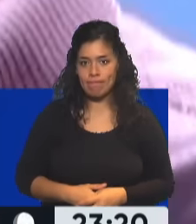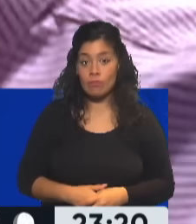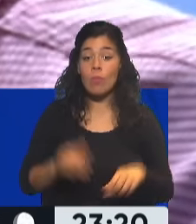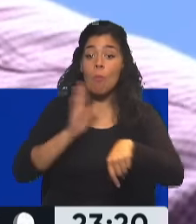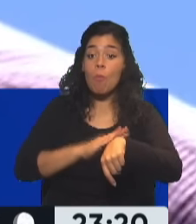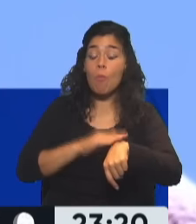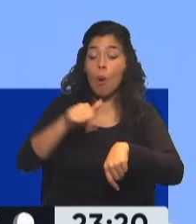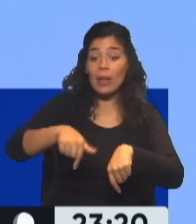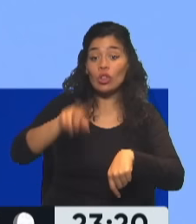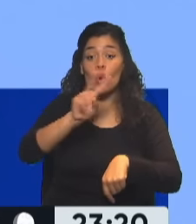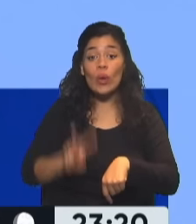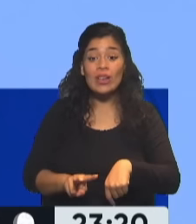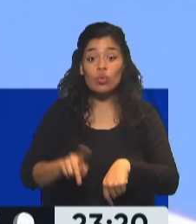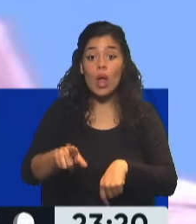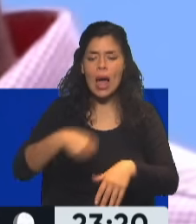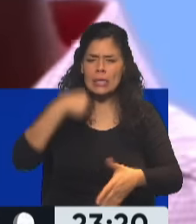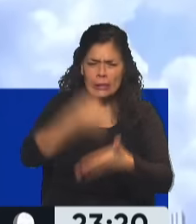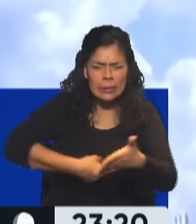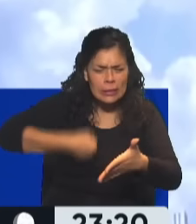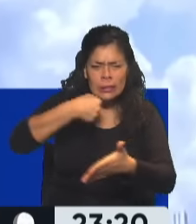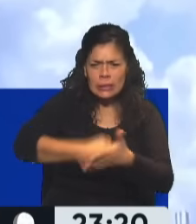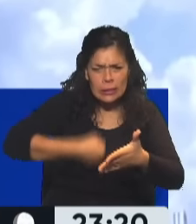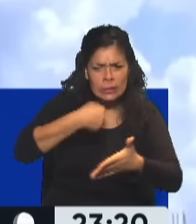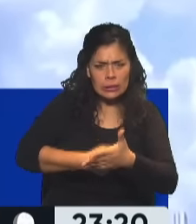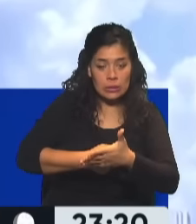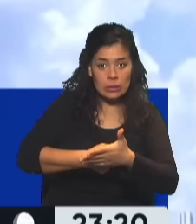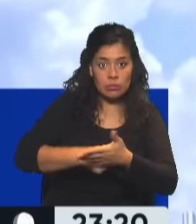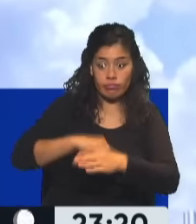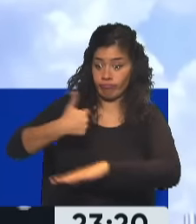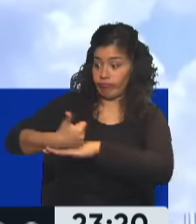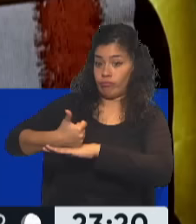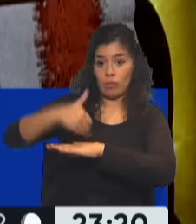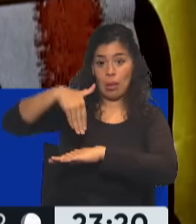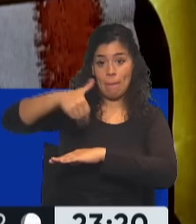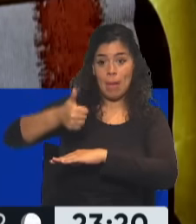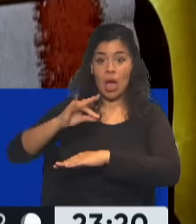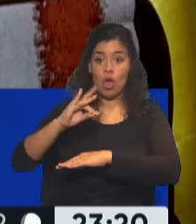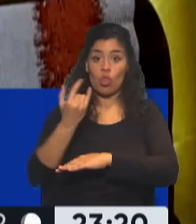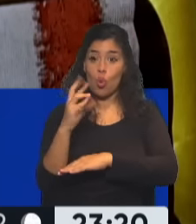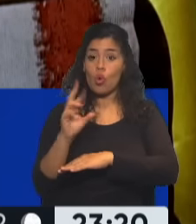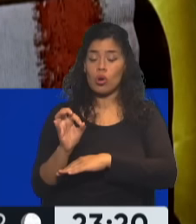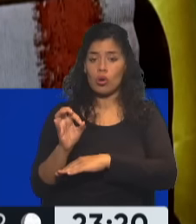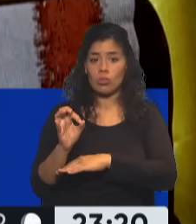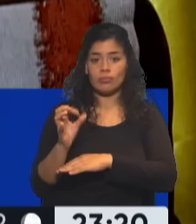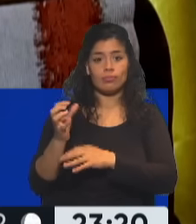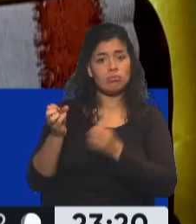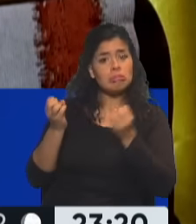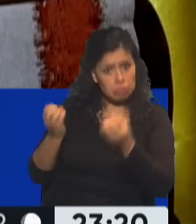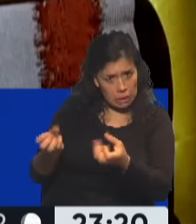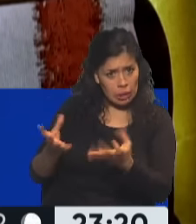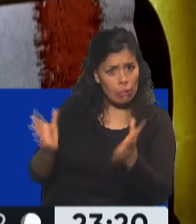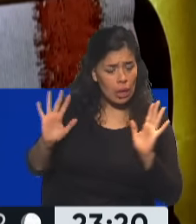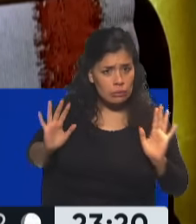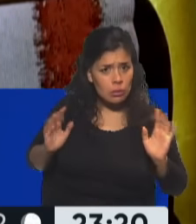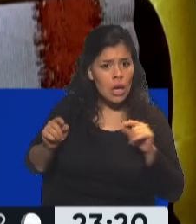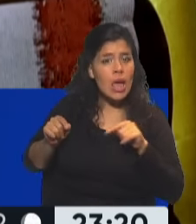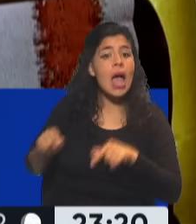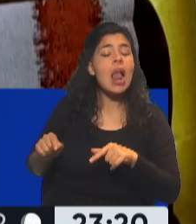es, ¿no?, duro. Está bien. Lo que está preparando es una